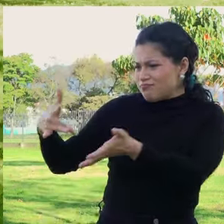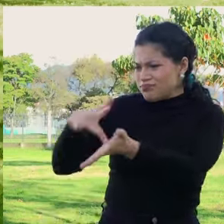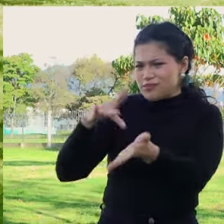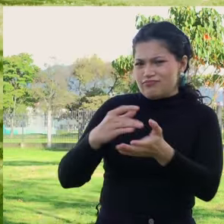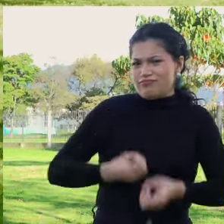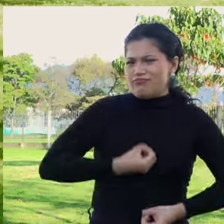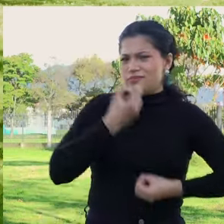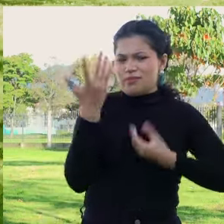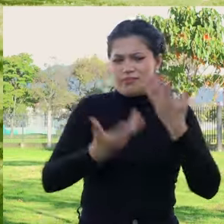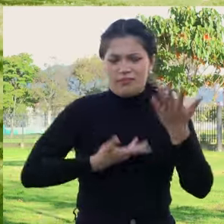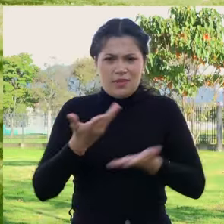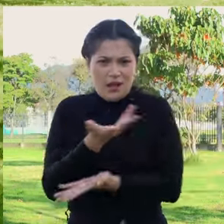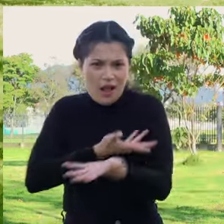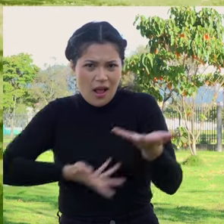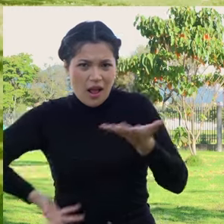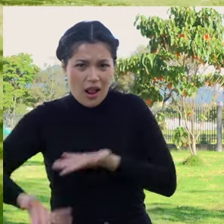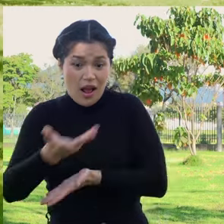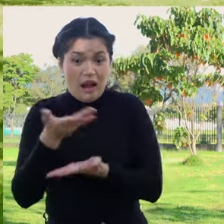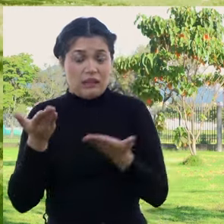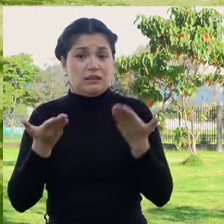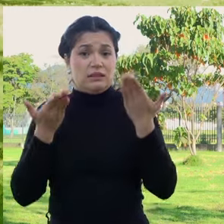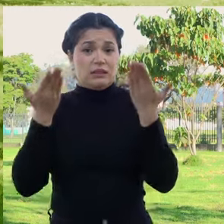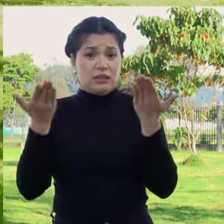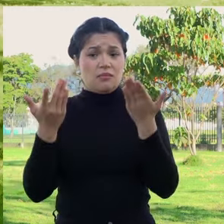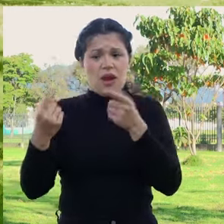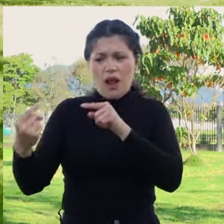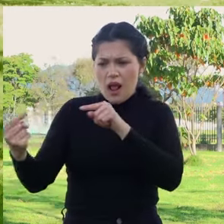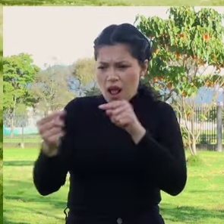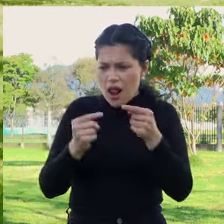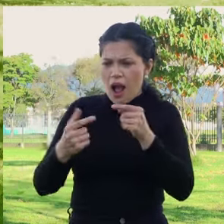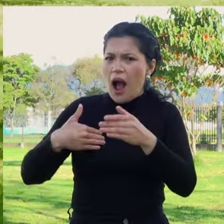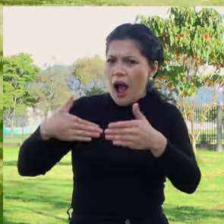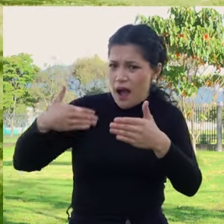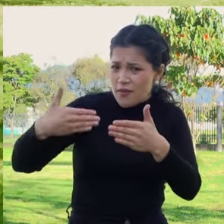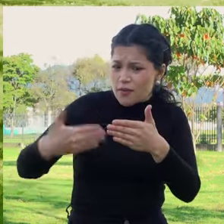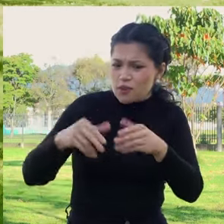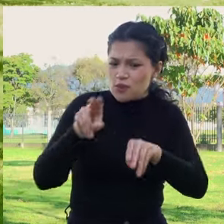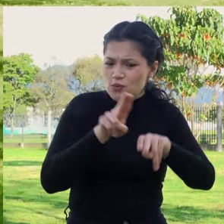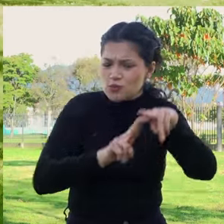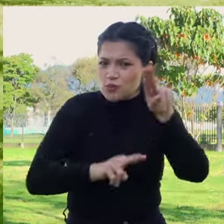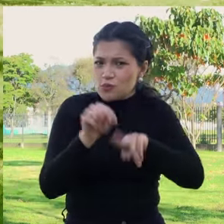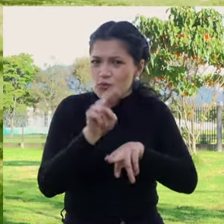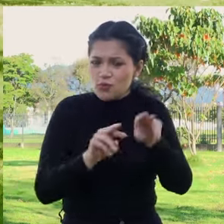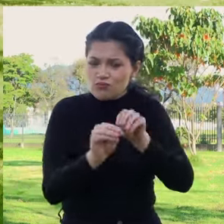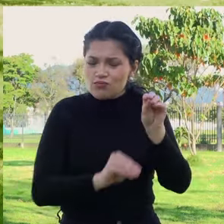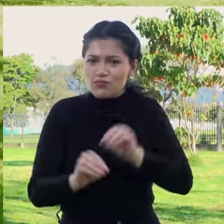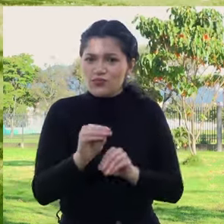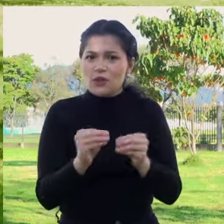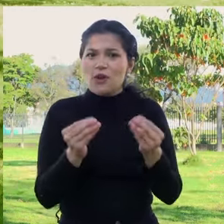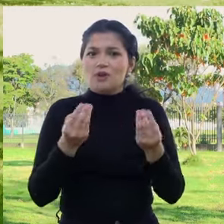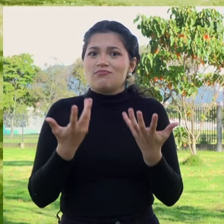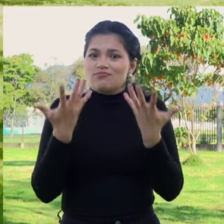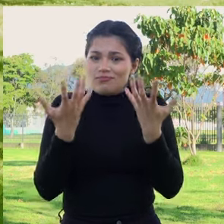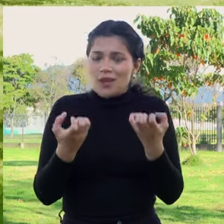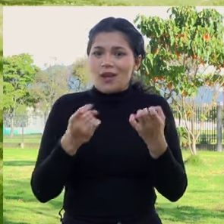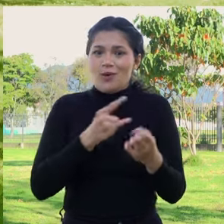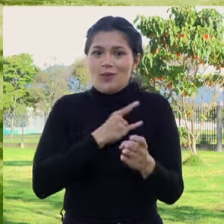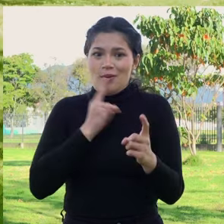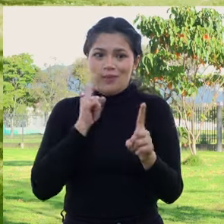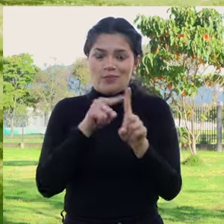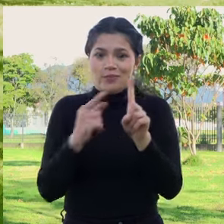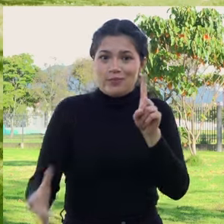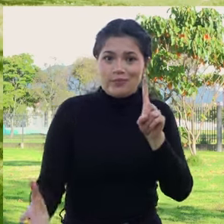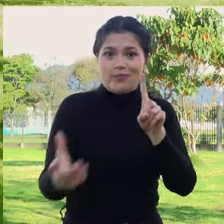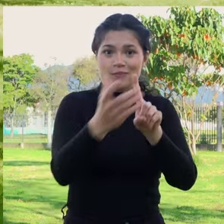una polifonía de voces que nos permita discutir y avanzar en esta construcción y en esta consolidación de la universidad que queremos, de la universidad